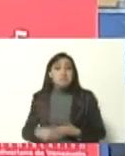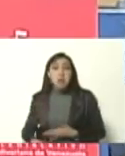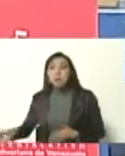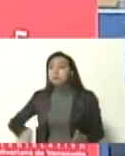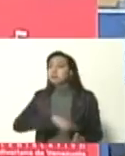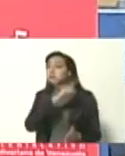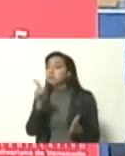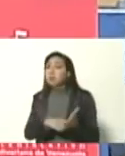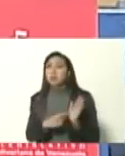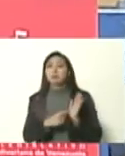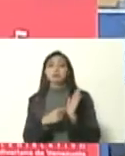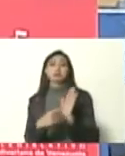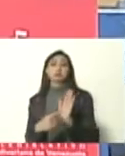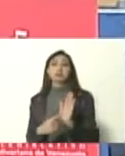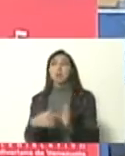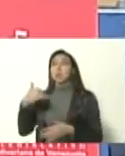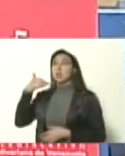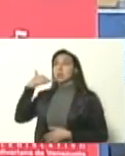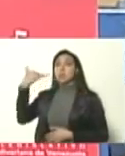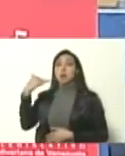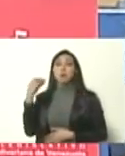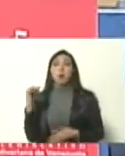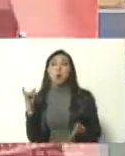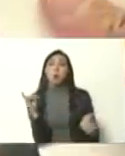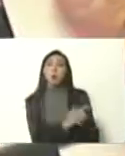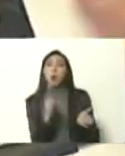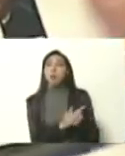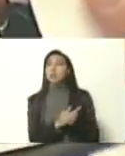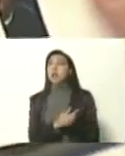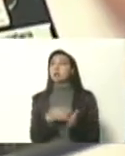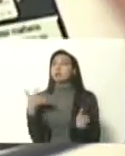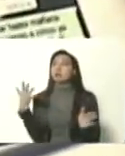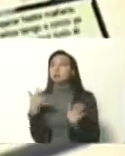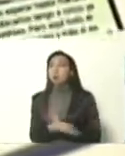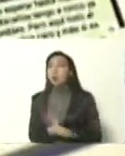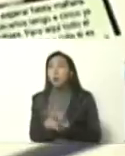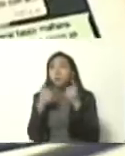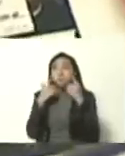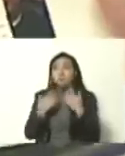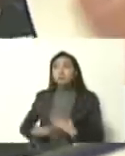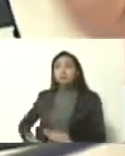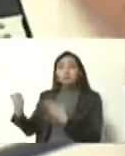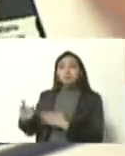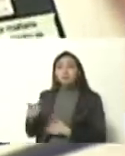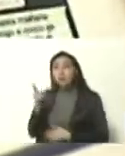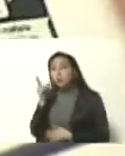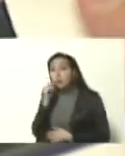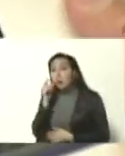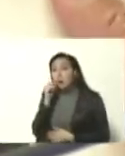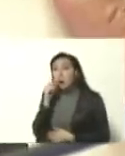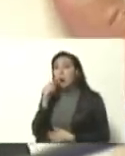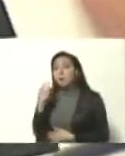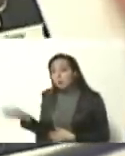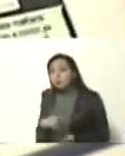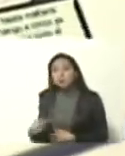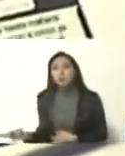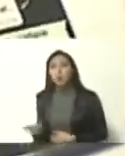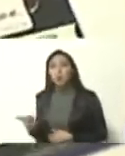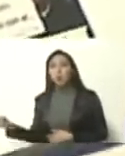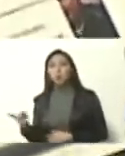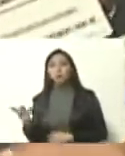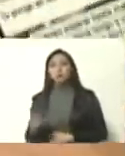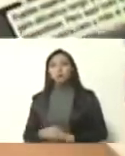el intercambio de mensajes de WhatsApp entre Mariano José Ugarte Morillo y Richard Alberto